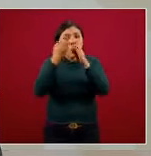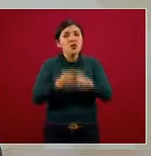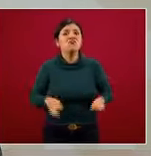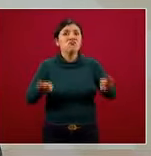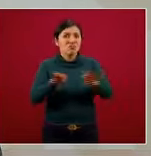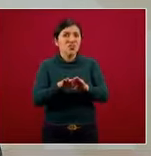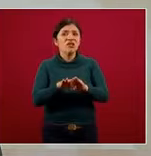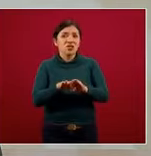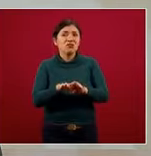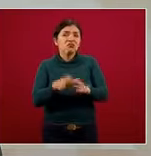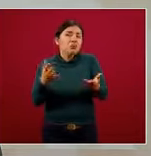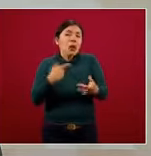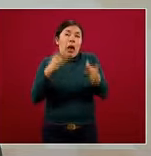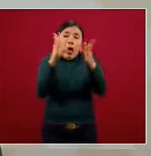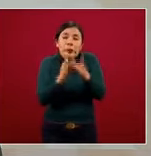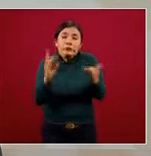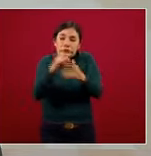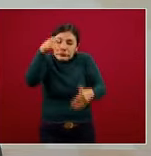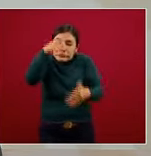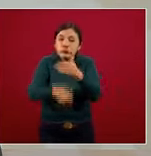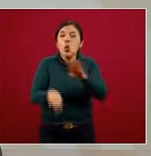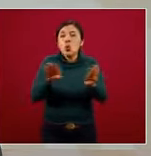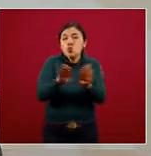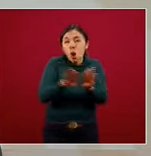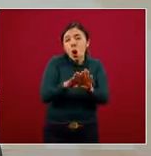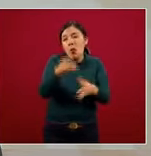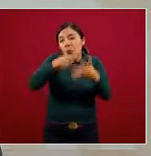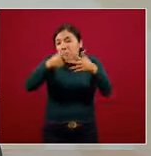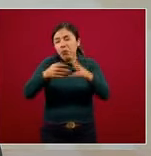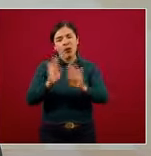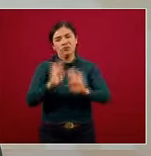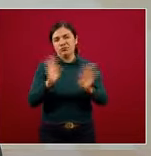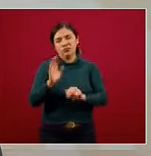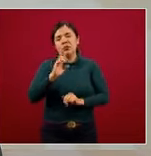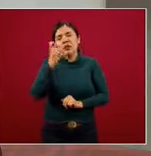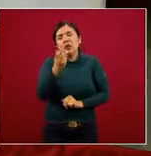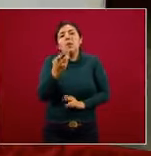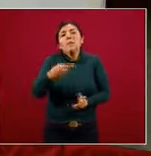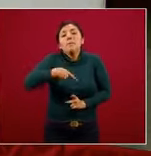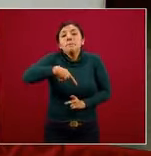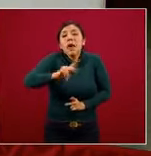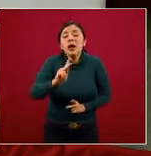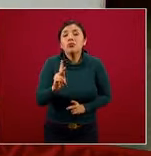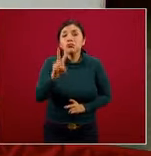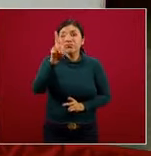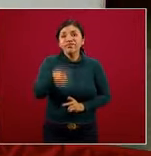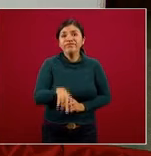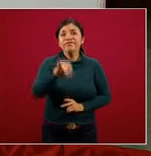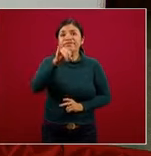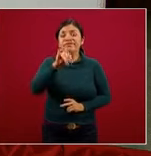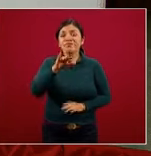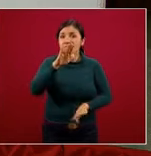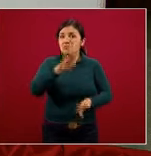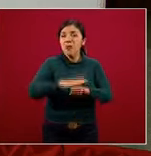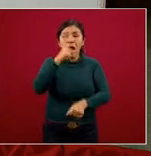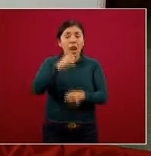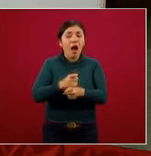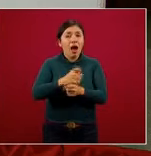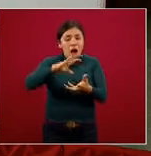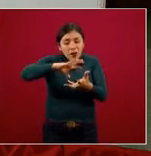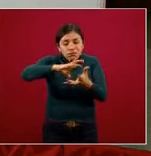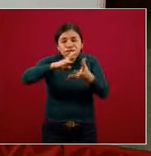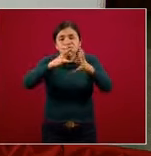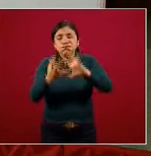importante. No entraré en ningún detalle sobre cómo se mide esta tasa de mutación, pero la gran mayoría de las